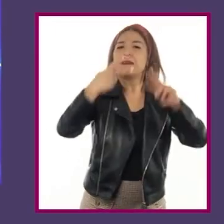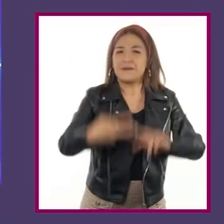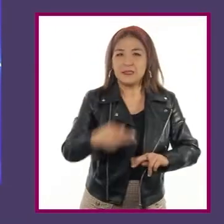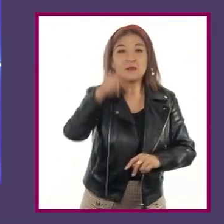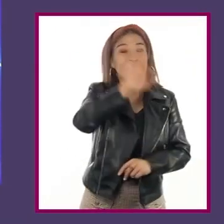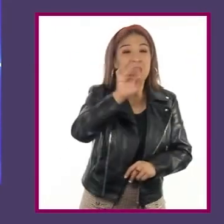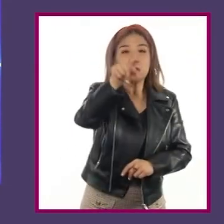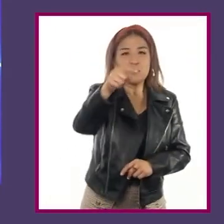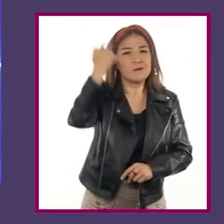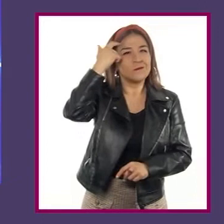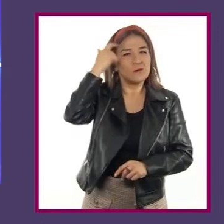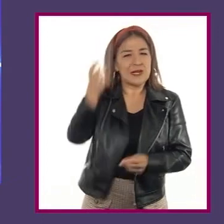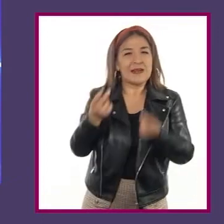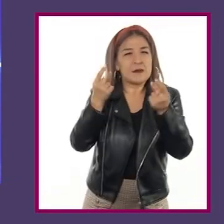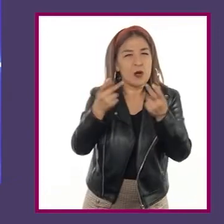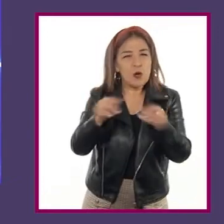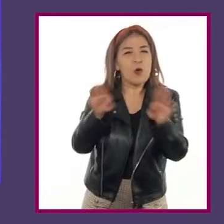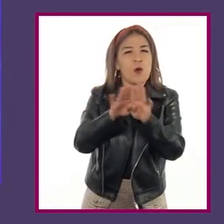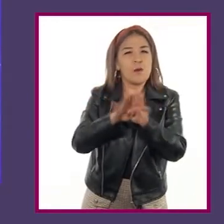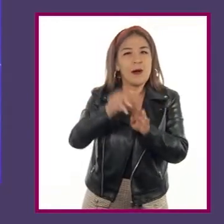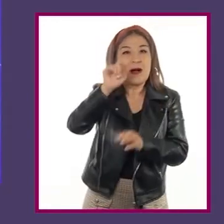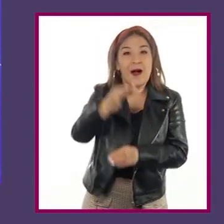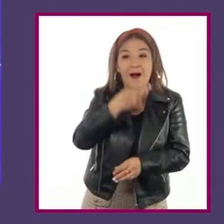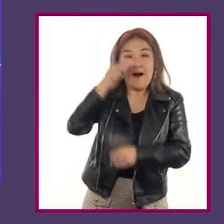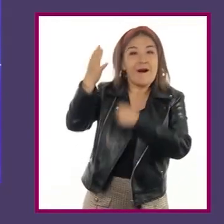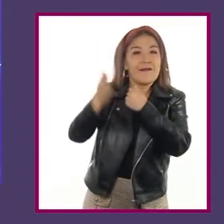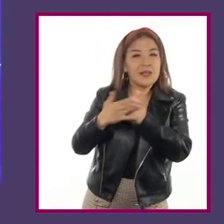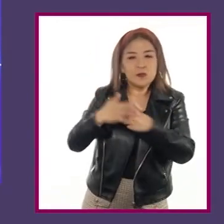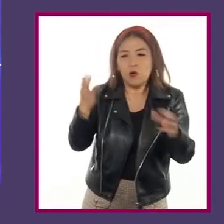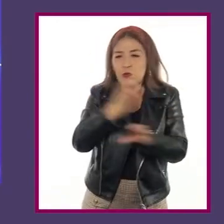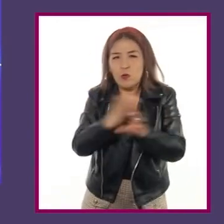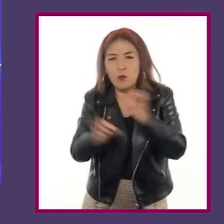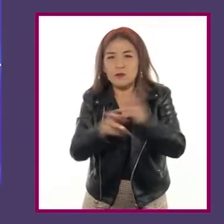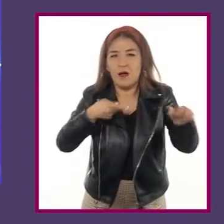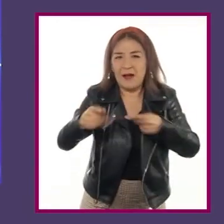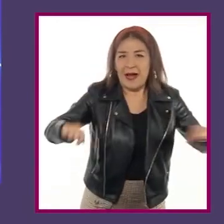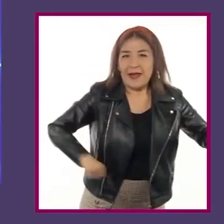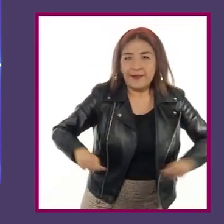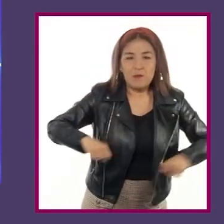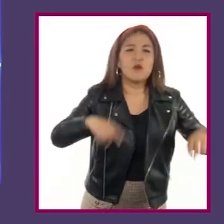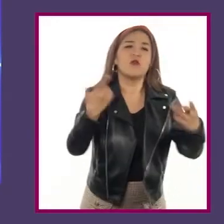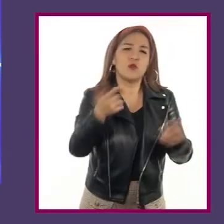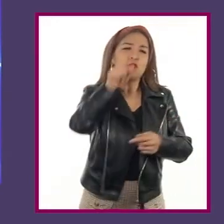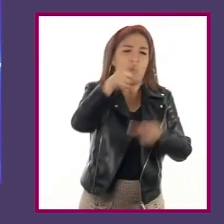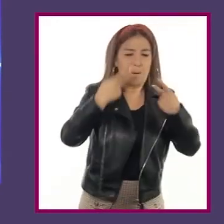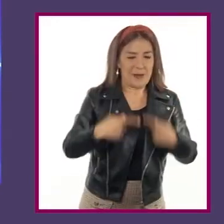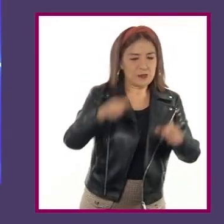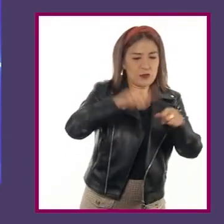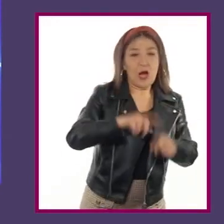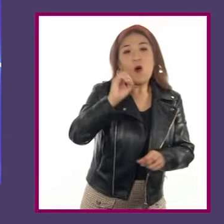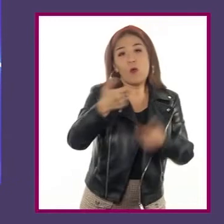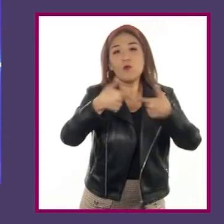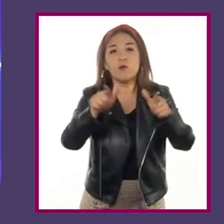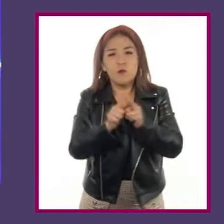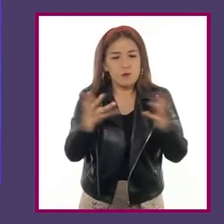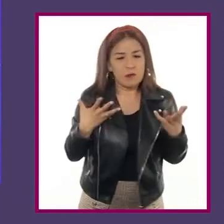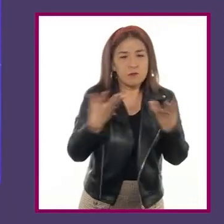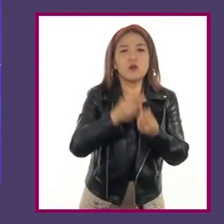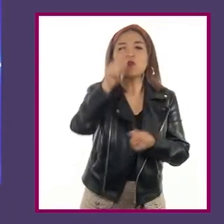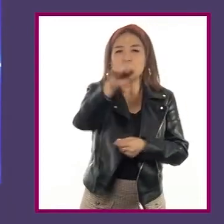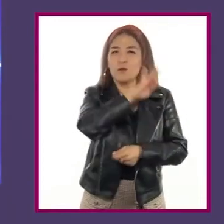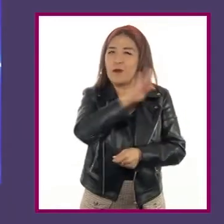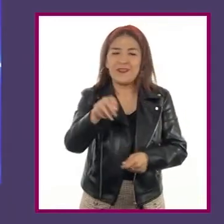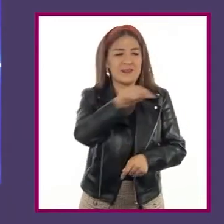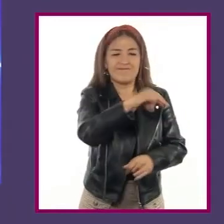nos mantenemos alerta y llevamos a cabo una serie de acciones individuales y colectivas, juntos podemos combatir la